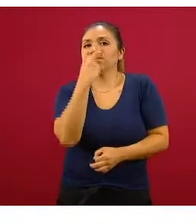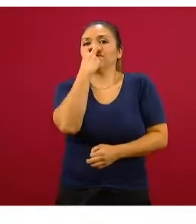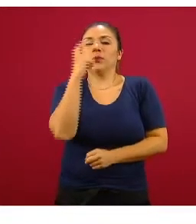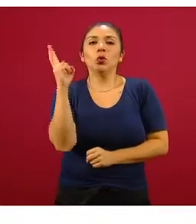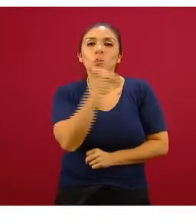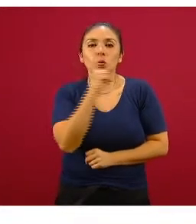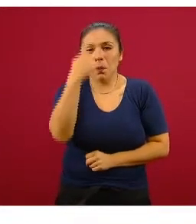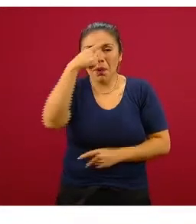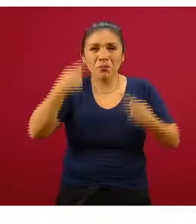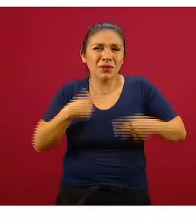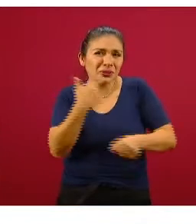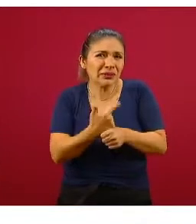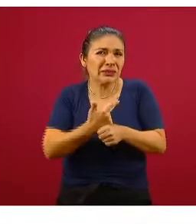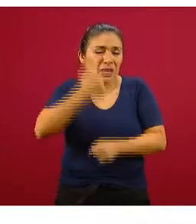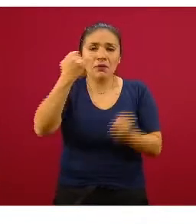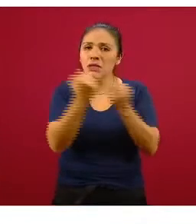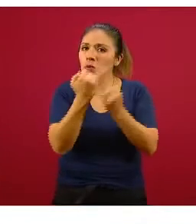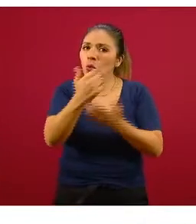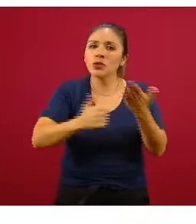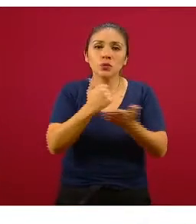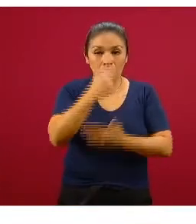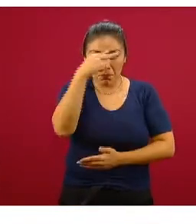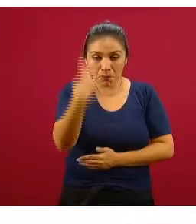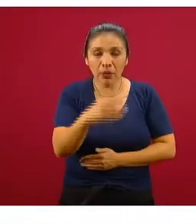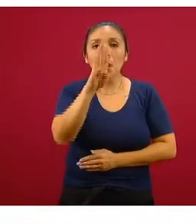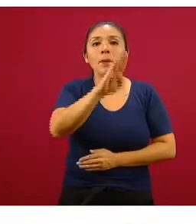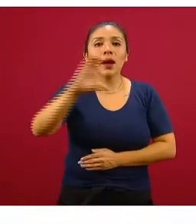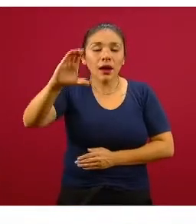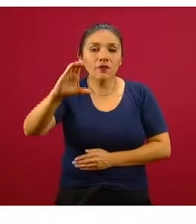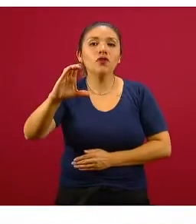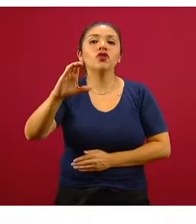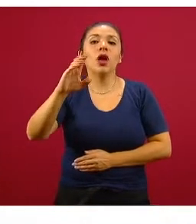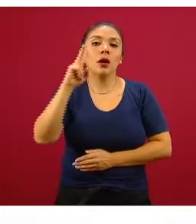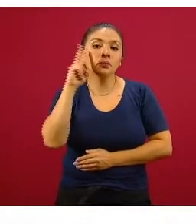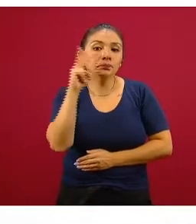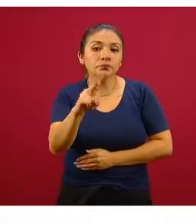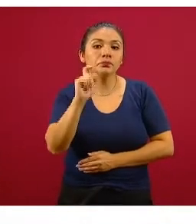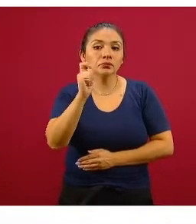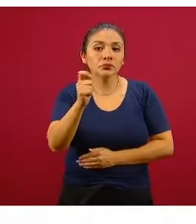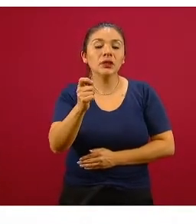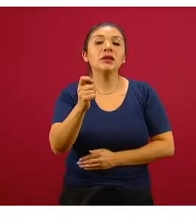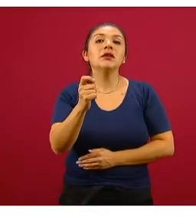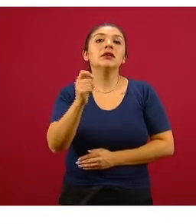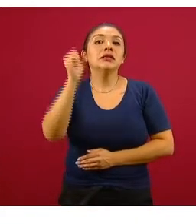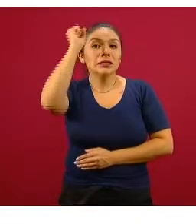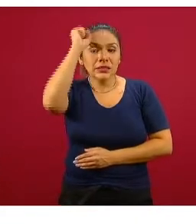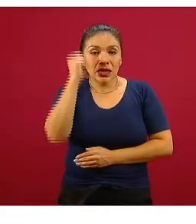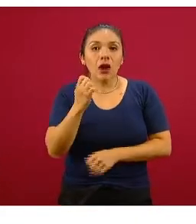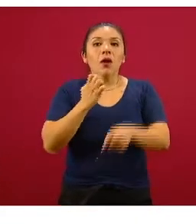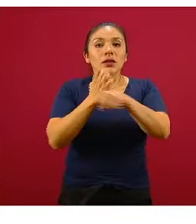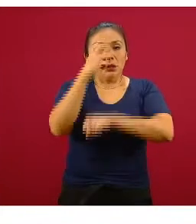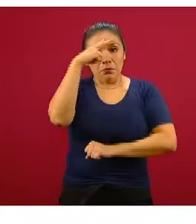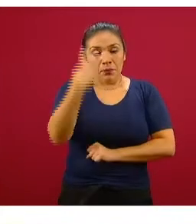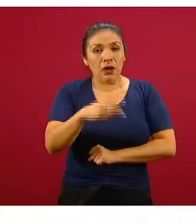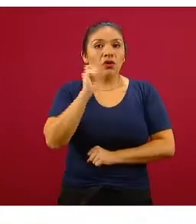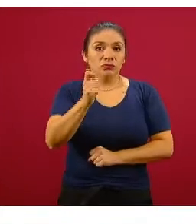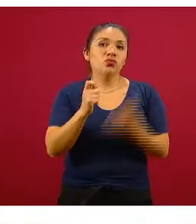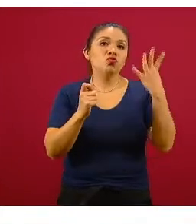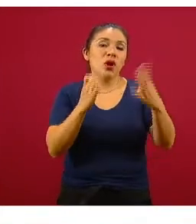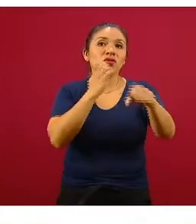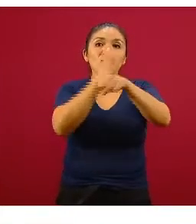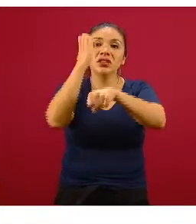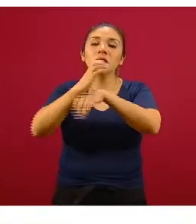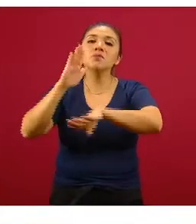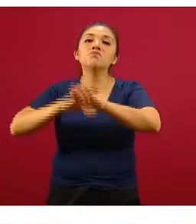críticos. Igualmente Ciudad de México, Baja California, en este caso aparece Sinaloa y el Estado de México como los estados que tienen arriba de